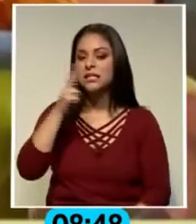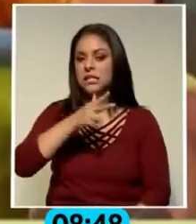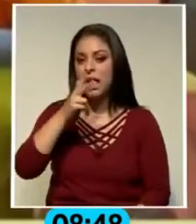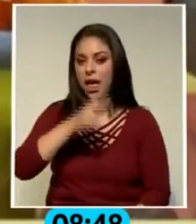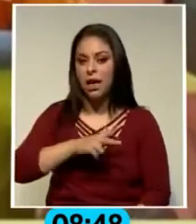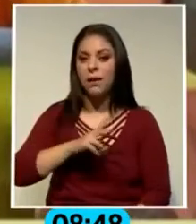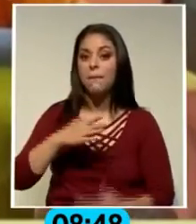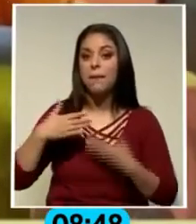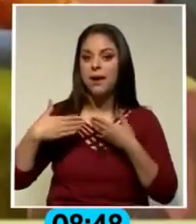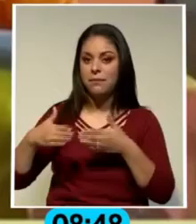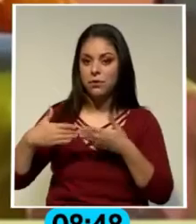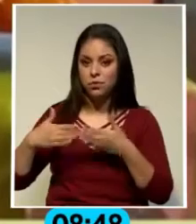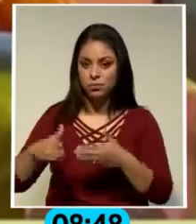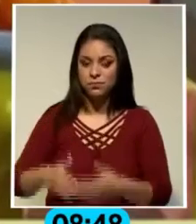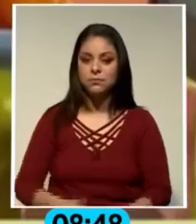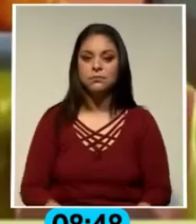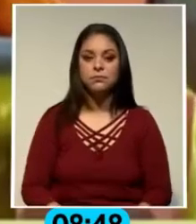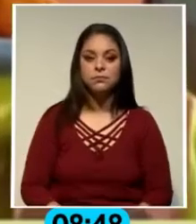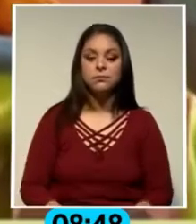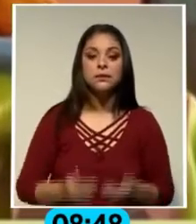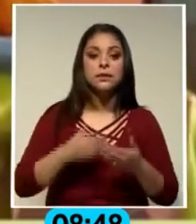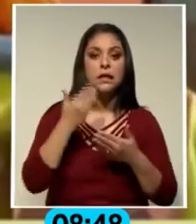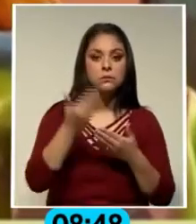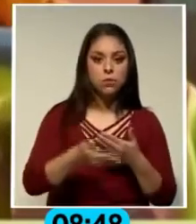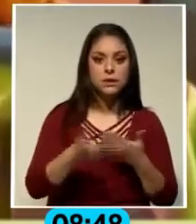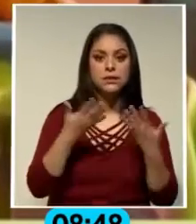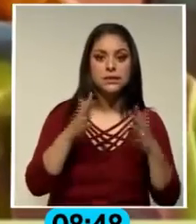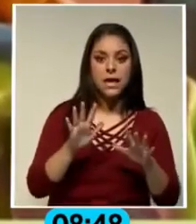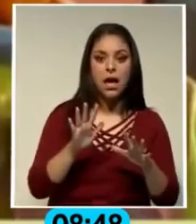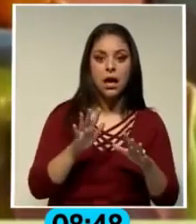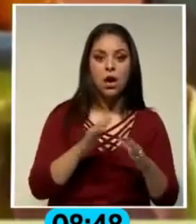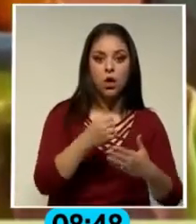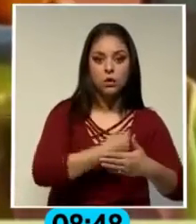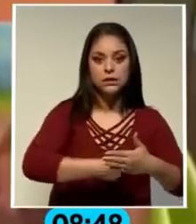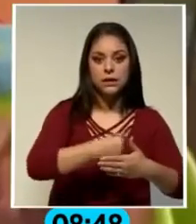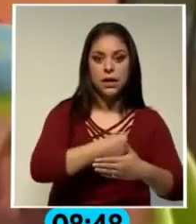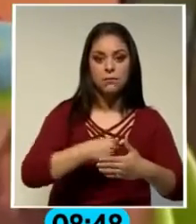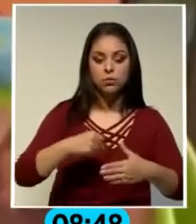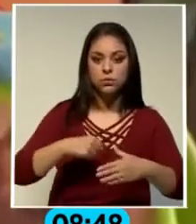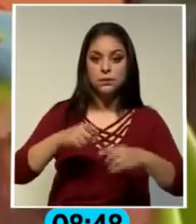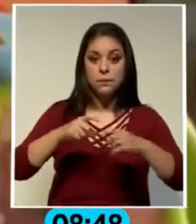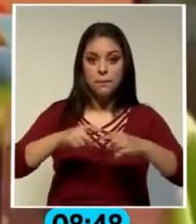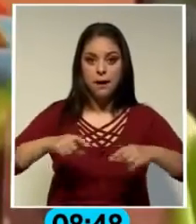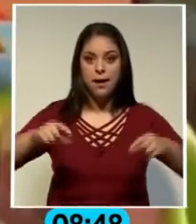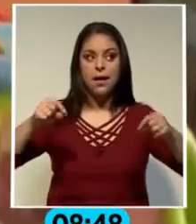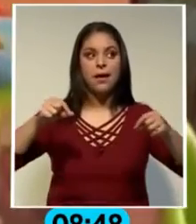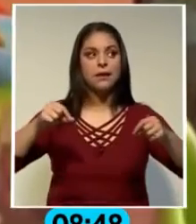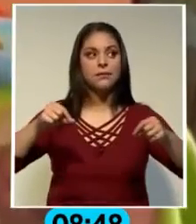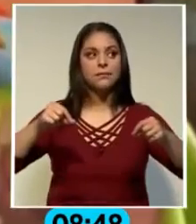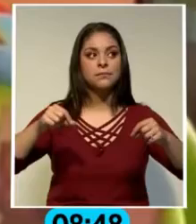Después cocinamos las empanaditas, las metemos al horno.